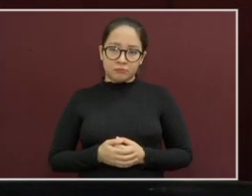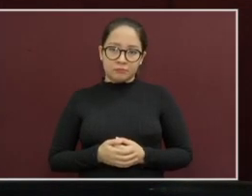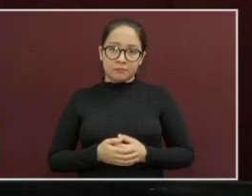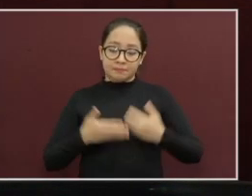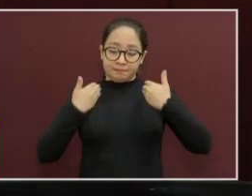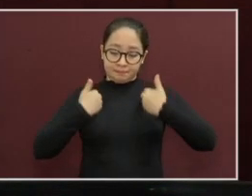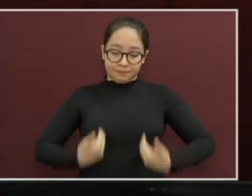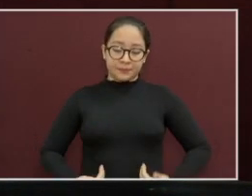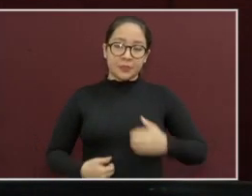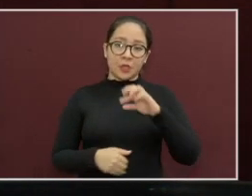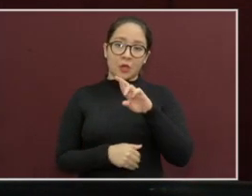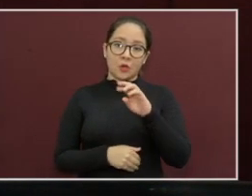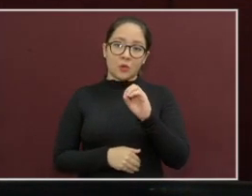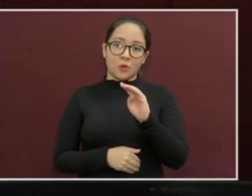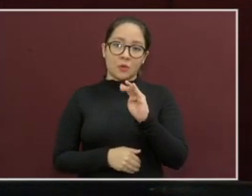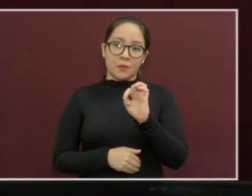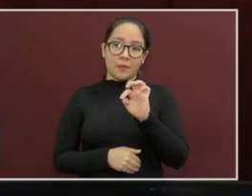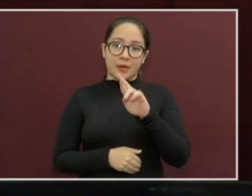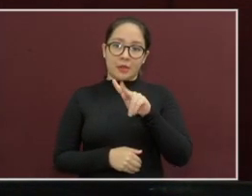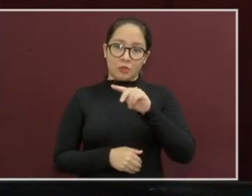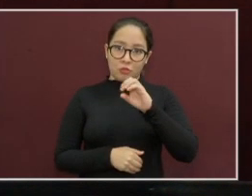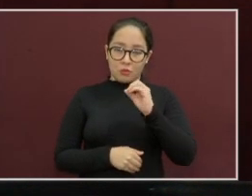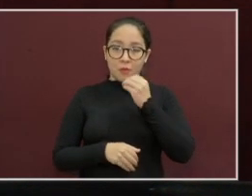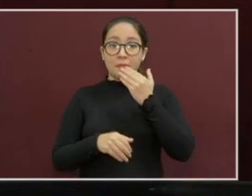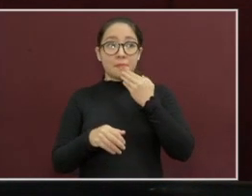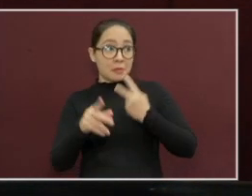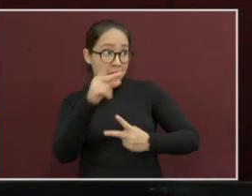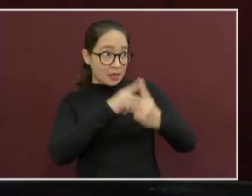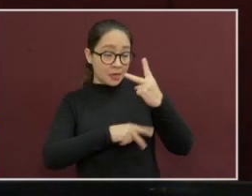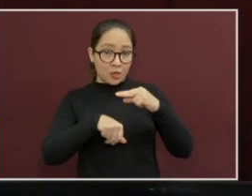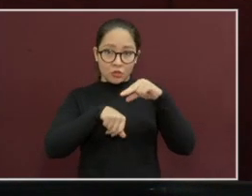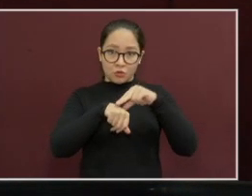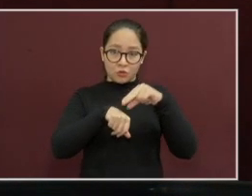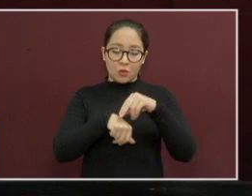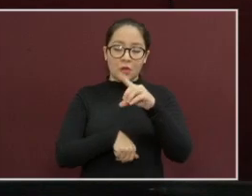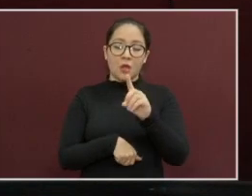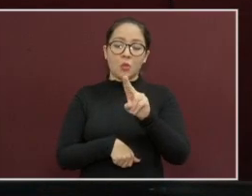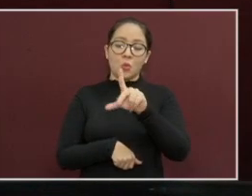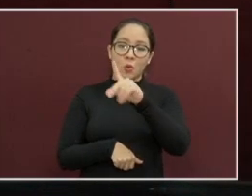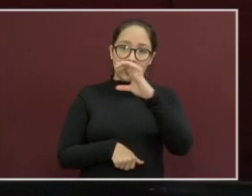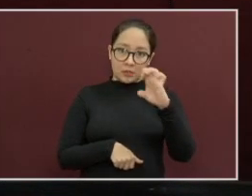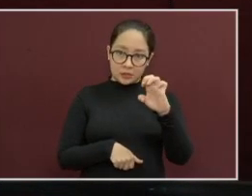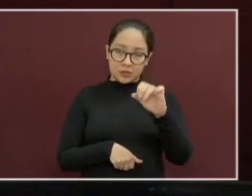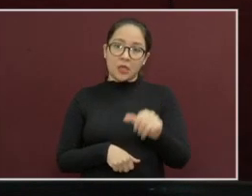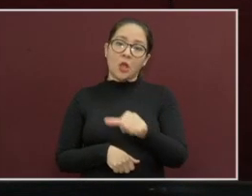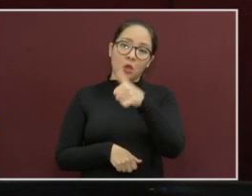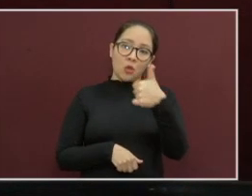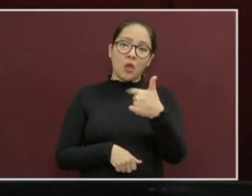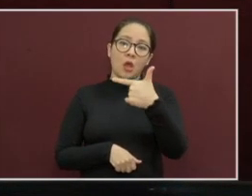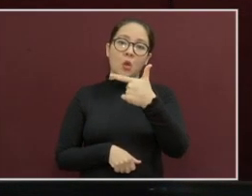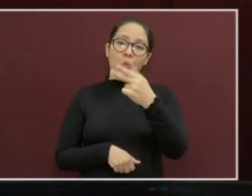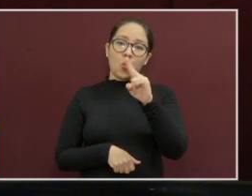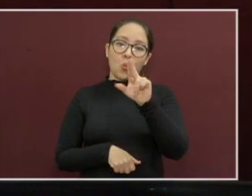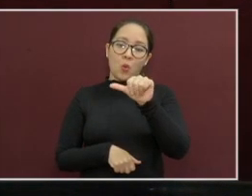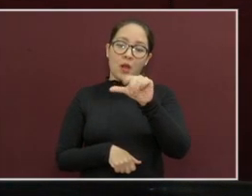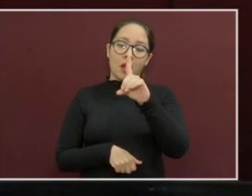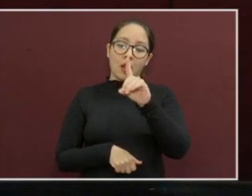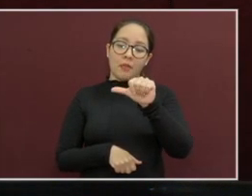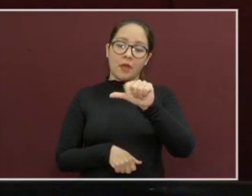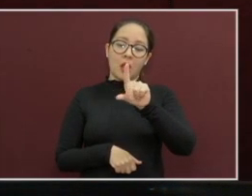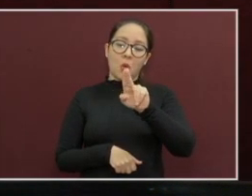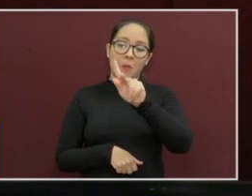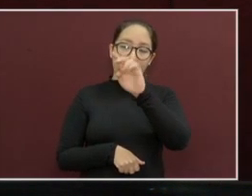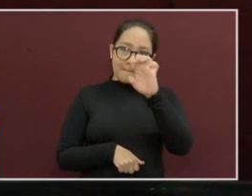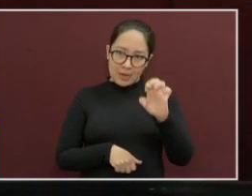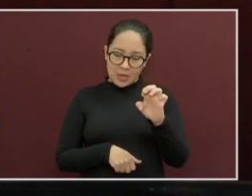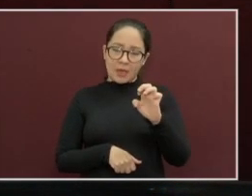ramos alor doy la bienvenida a las doctoras dulce maría espejo guevara y guadalupe díaz del castillo flores les